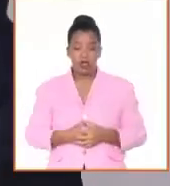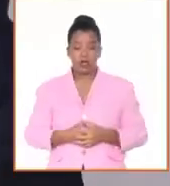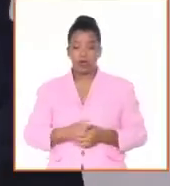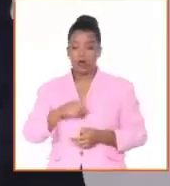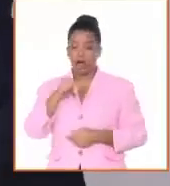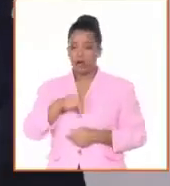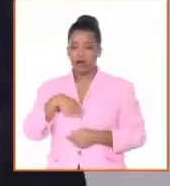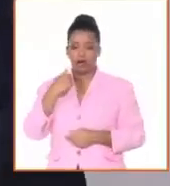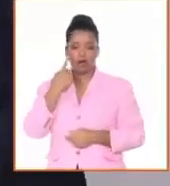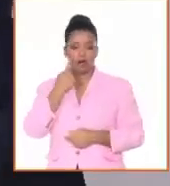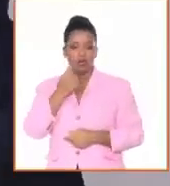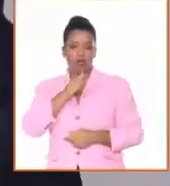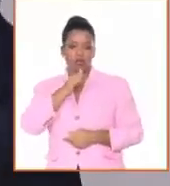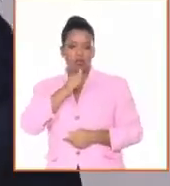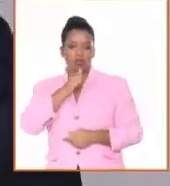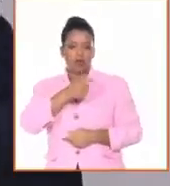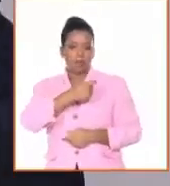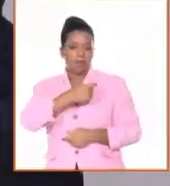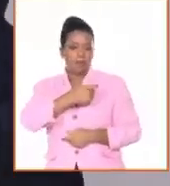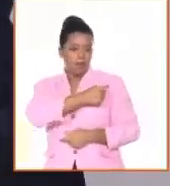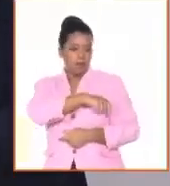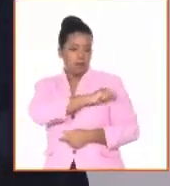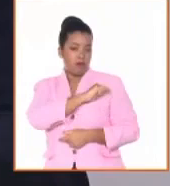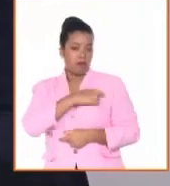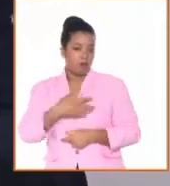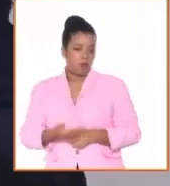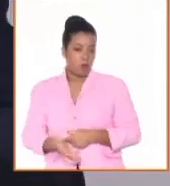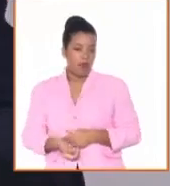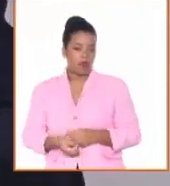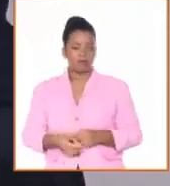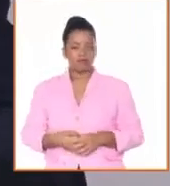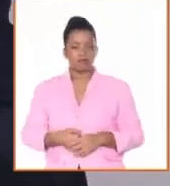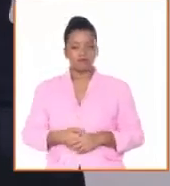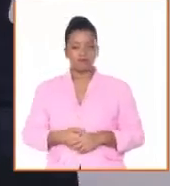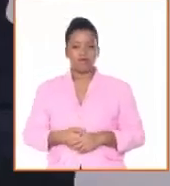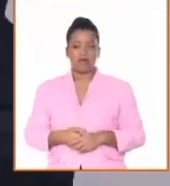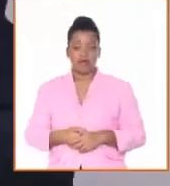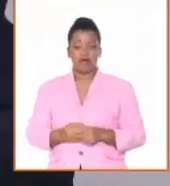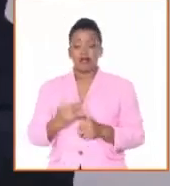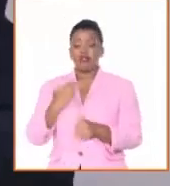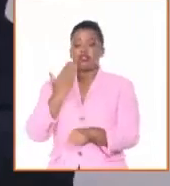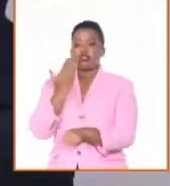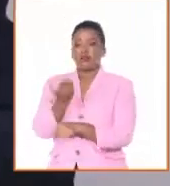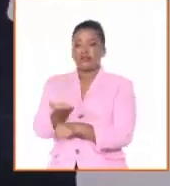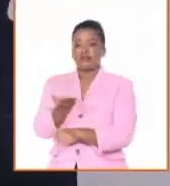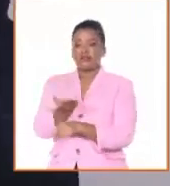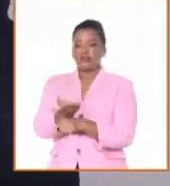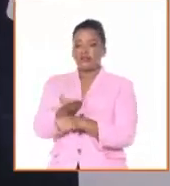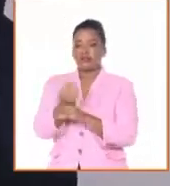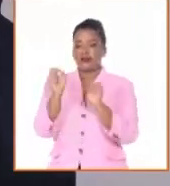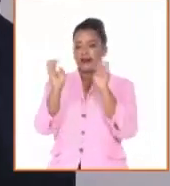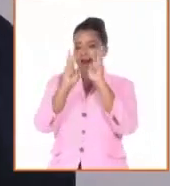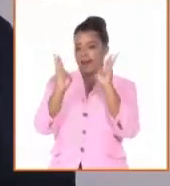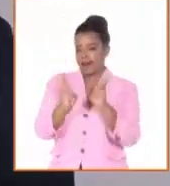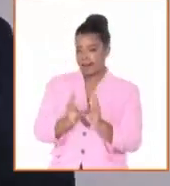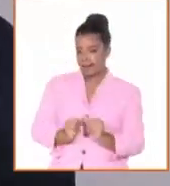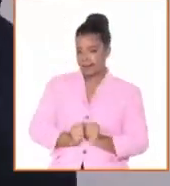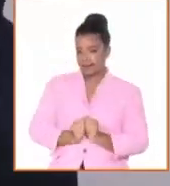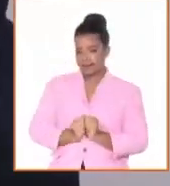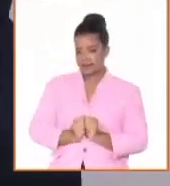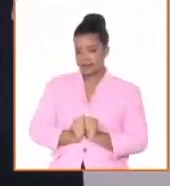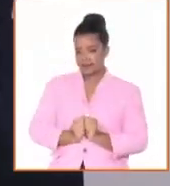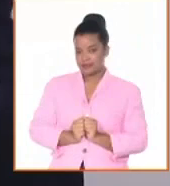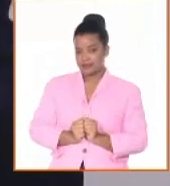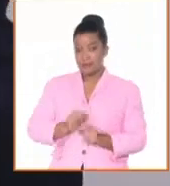mayor cantidad de opiniones es el que se refiere a la solicitud online es decir a partir del